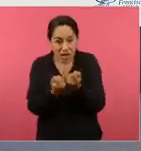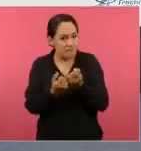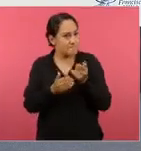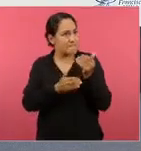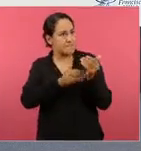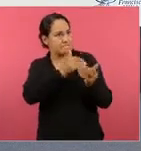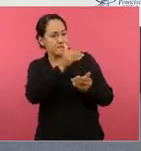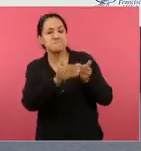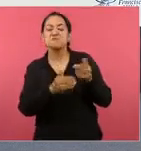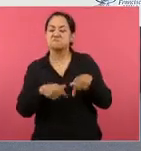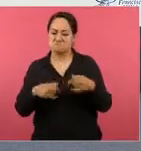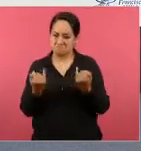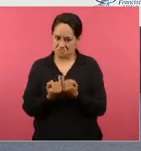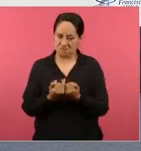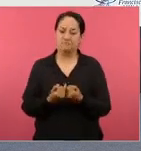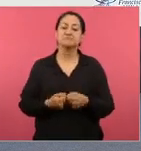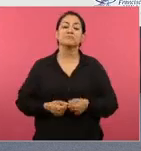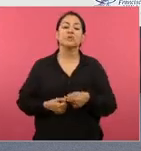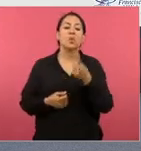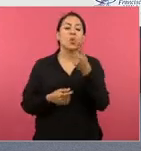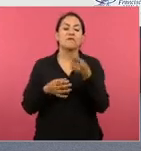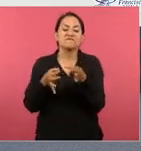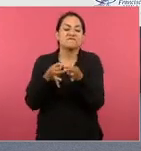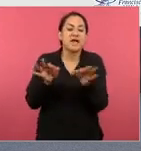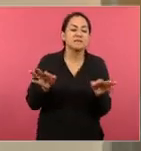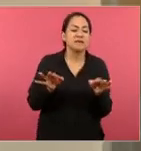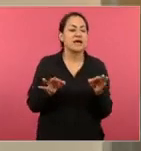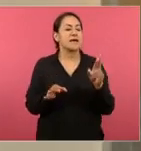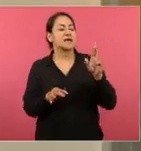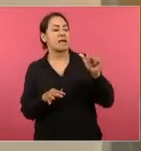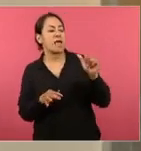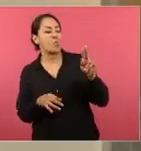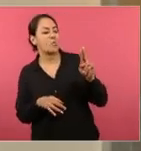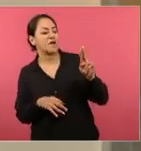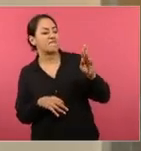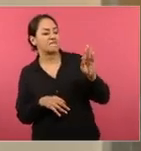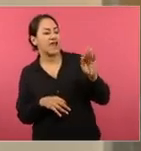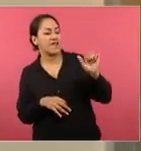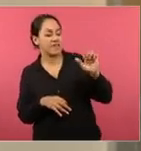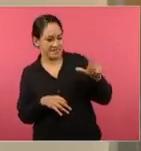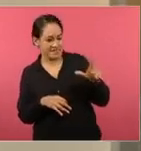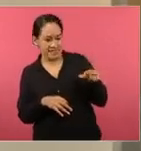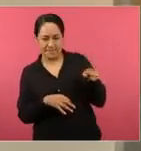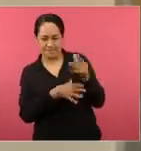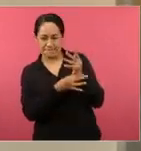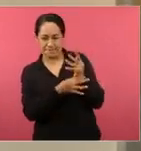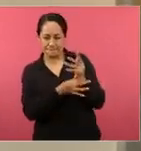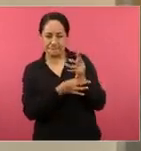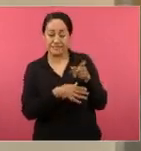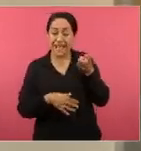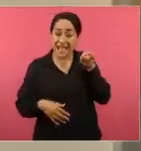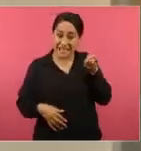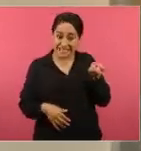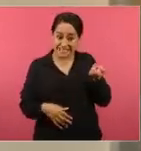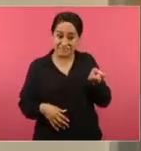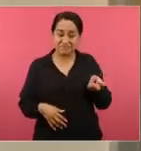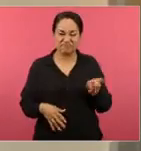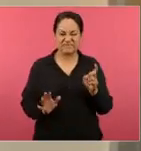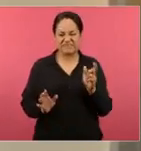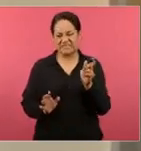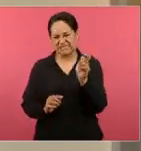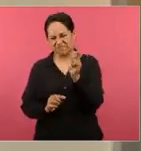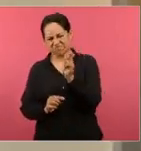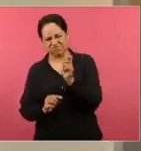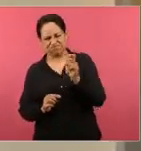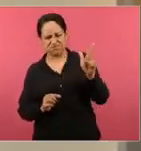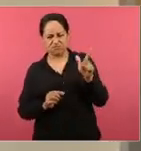sí, una frase de Rafael Ramírez, que seguramente ustedes lo conocen. Rafael Ramírez fue uno de los máximos